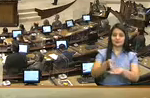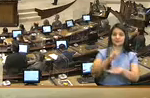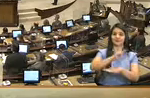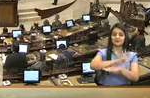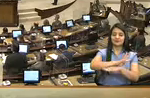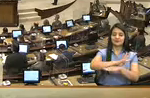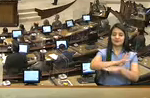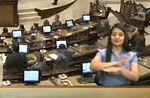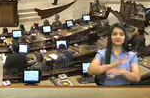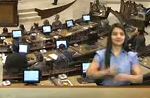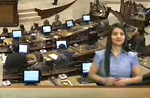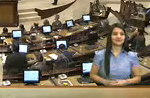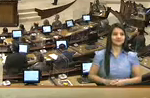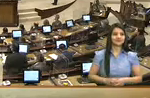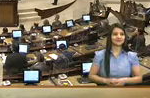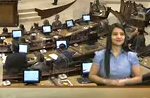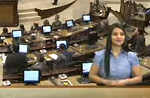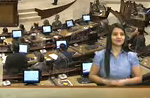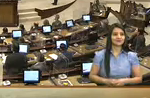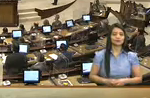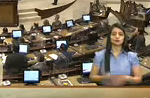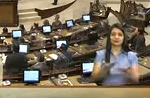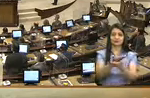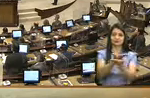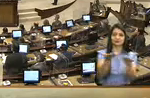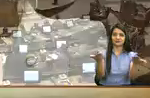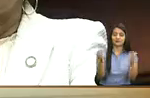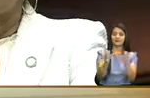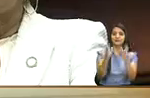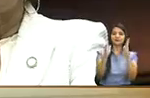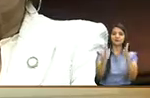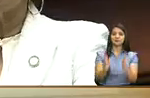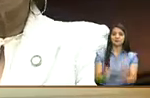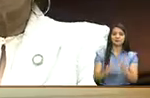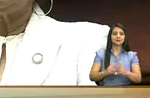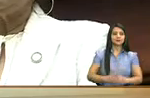del Ecuador, Guadalupe Llori. Y señores asambleístas,